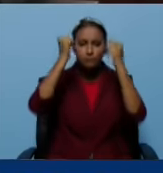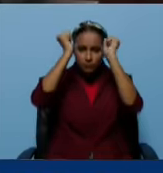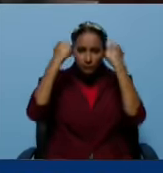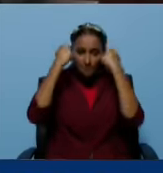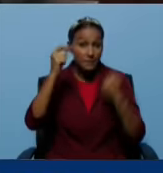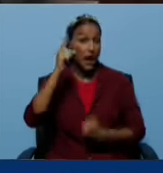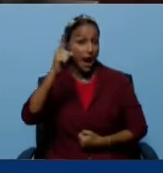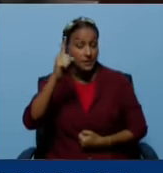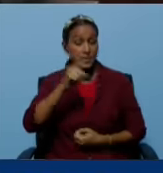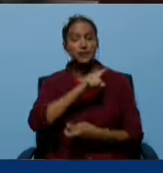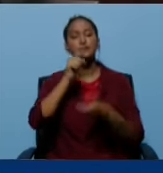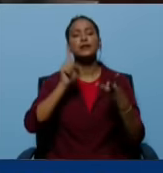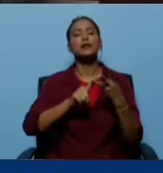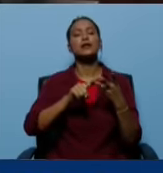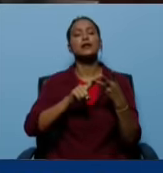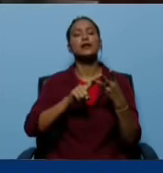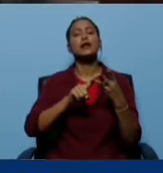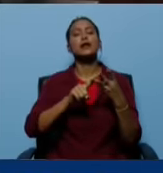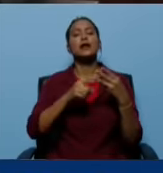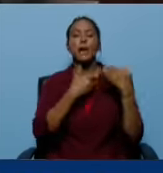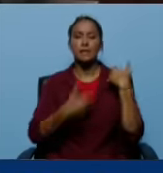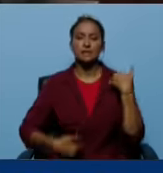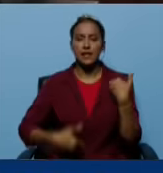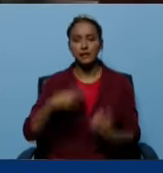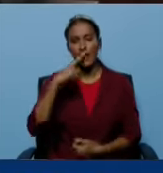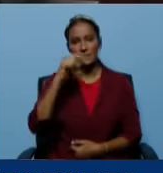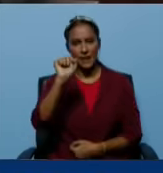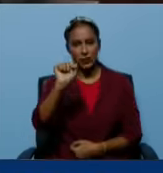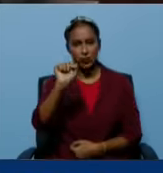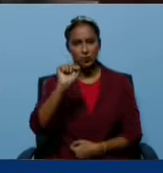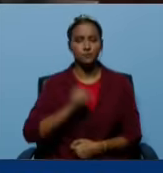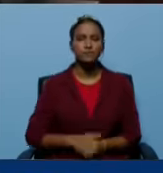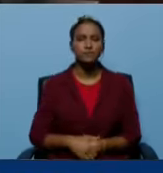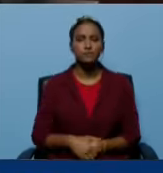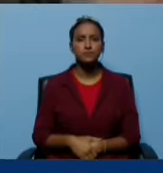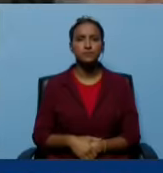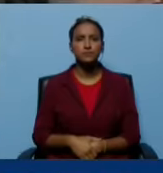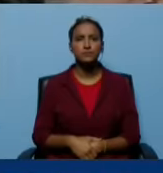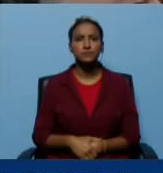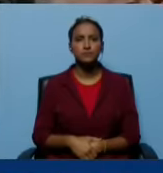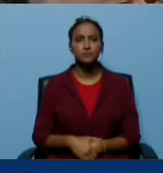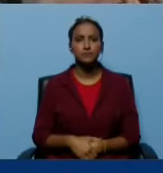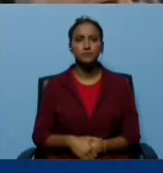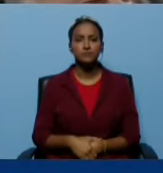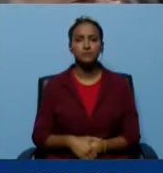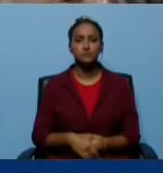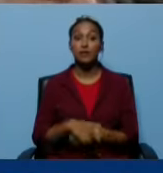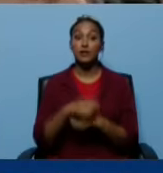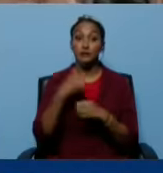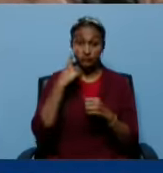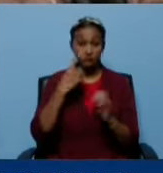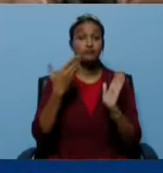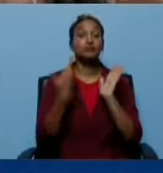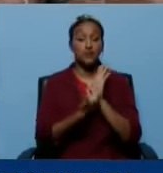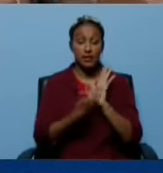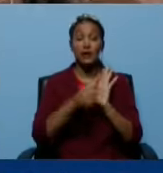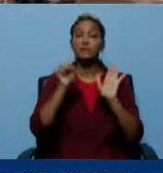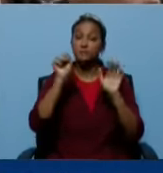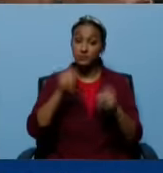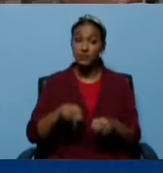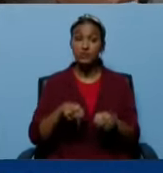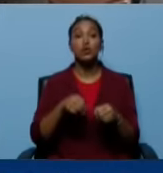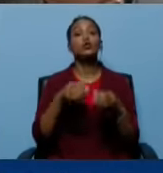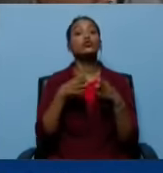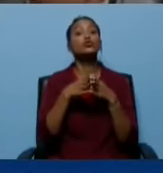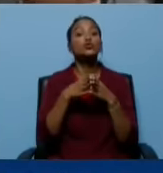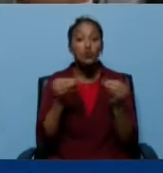Moros. Se hace constar expresamente que los partidos políticos, la Alianza del